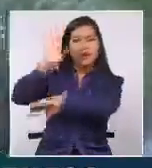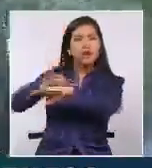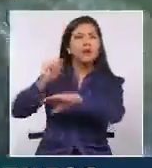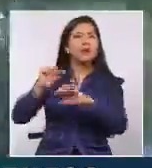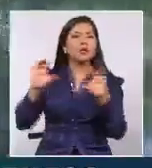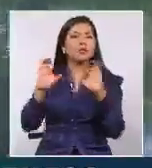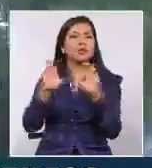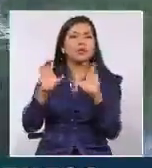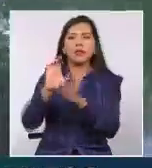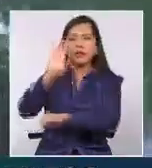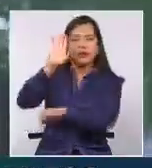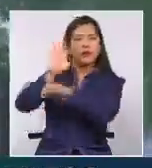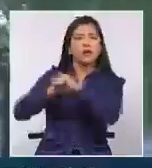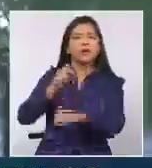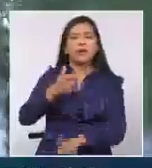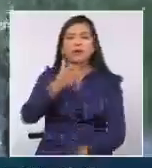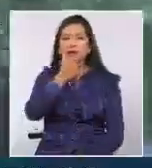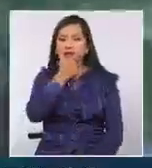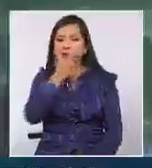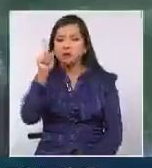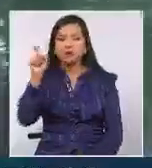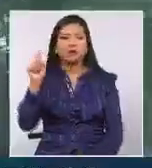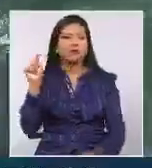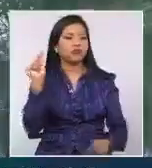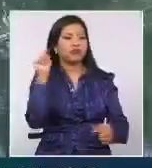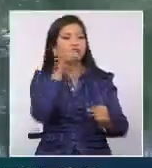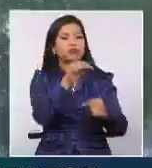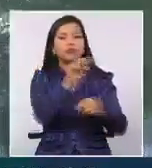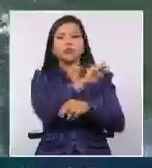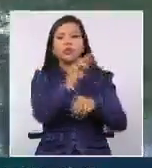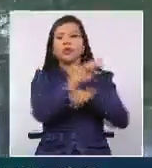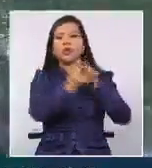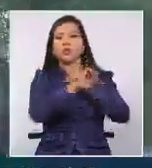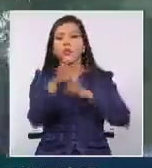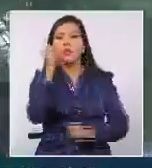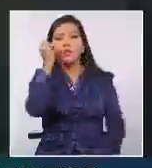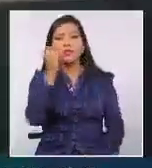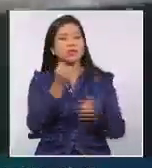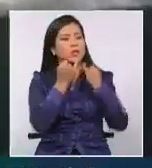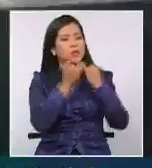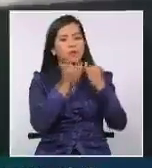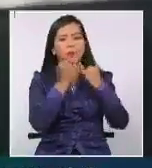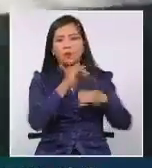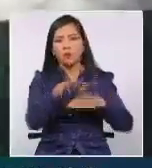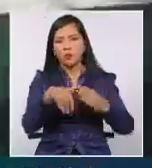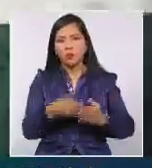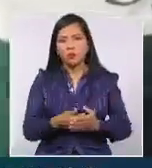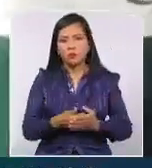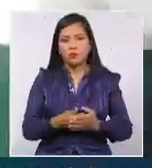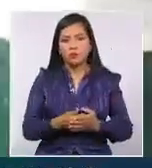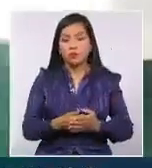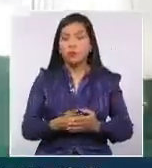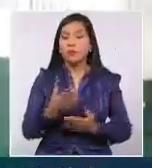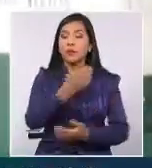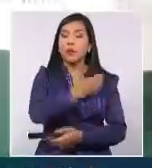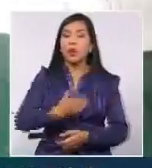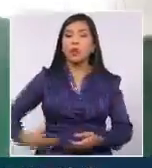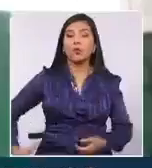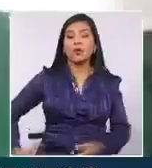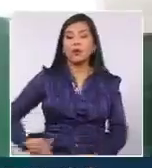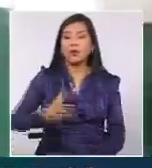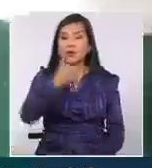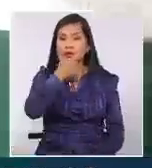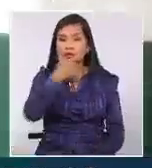que Luis Fernando Camacho pueda comparecer al Ministerio Público y realizar su declaración. El gobernador Luis Fernando Camacho ha